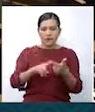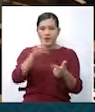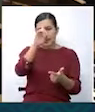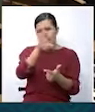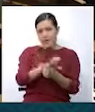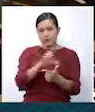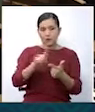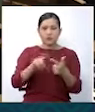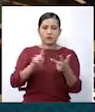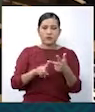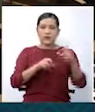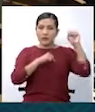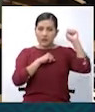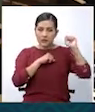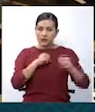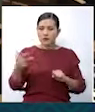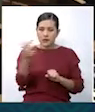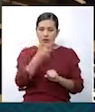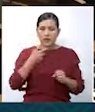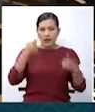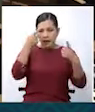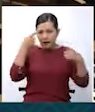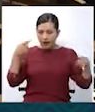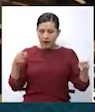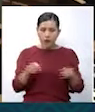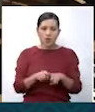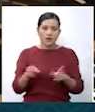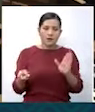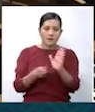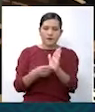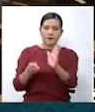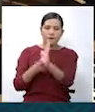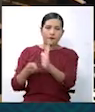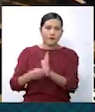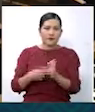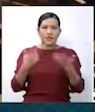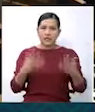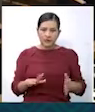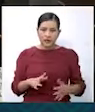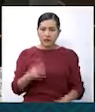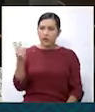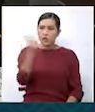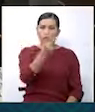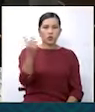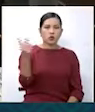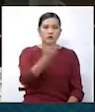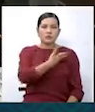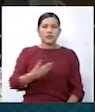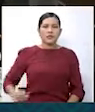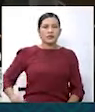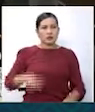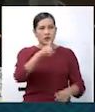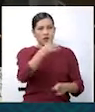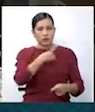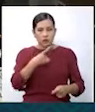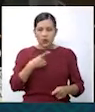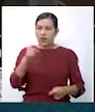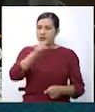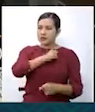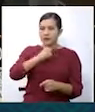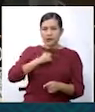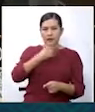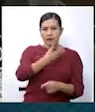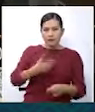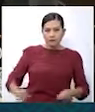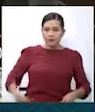Socialismo han hecho un acuerdo donde estaban presentes los dos presidentes de ambas cámaras, jefes de bancada y